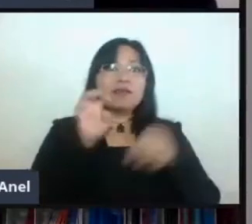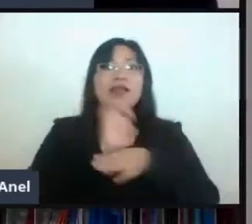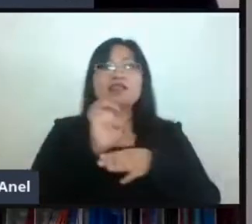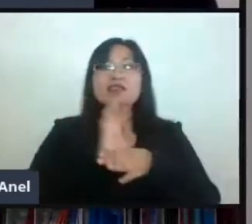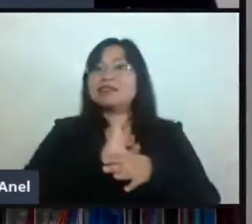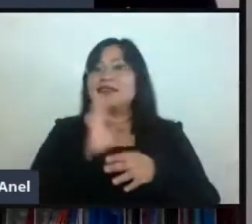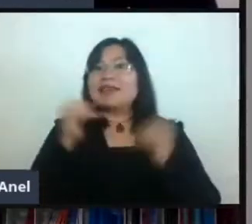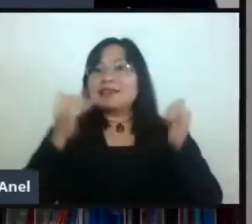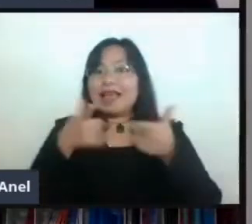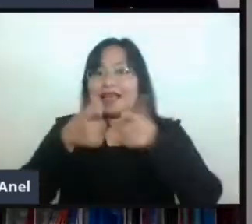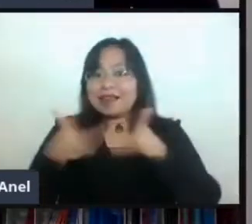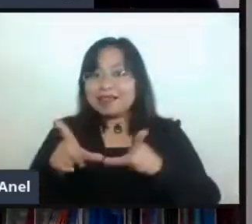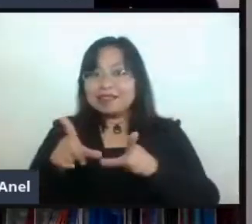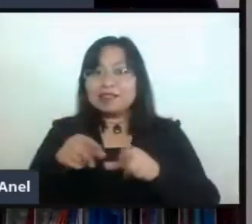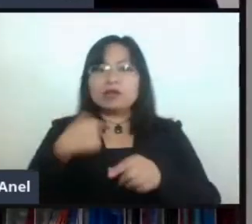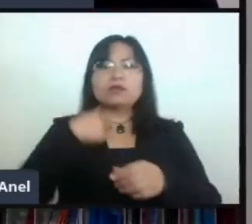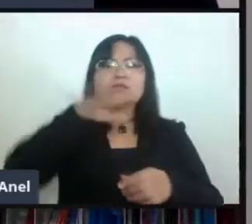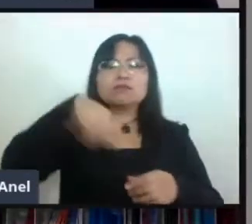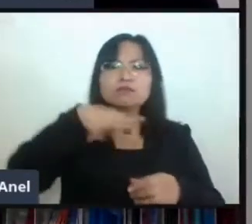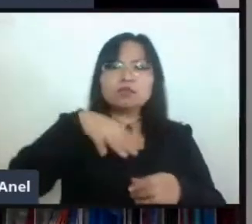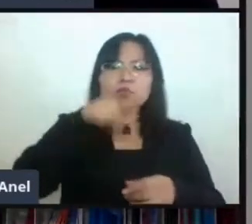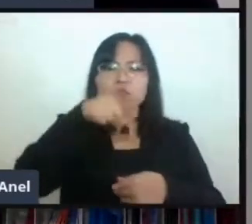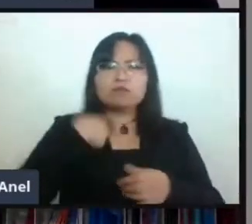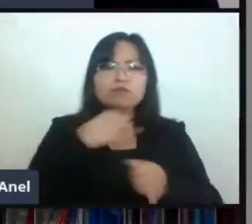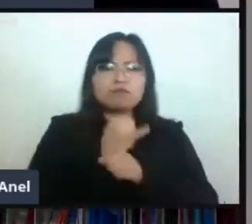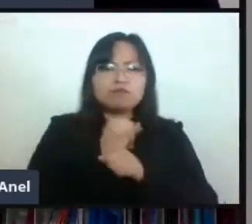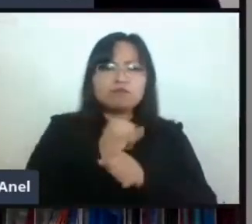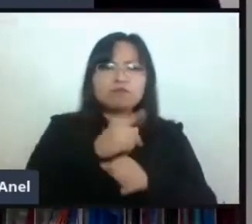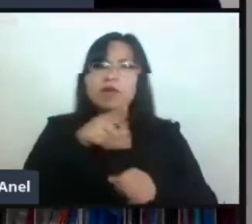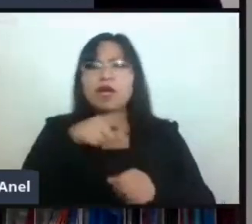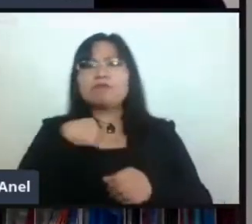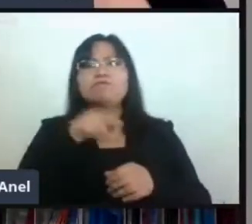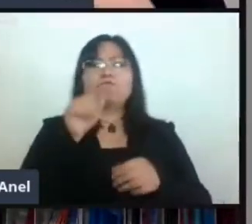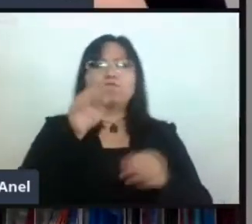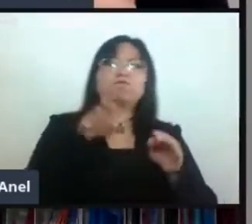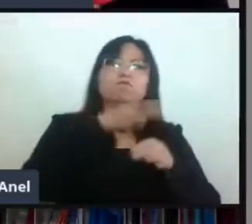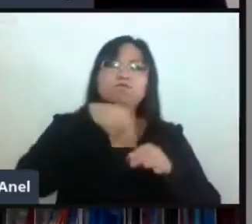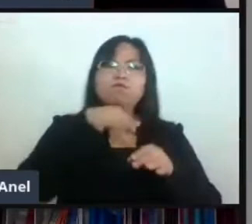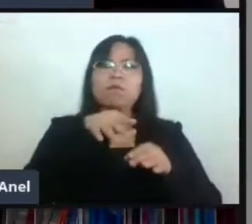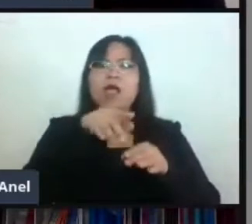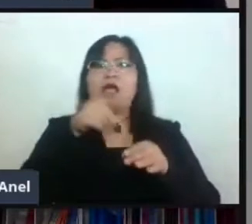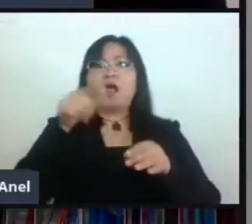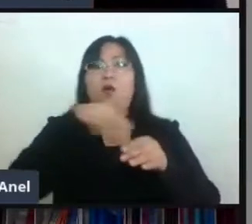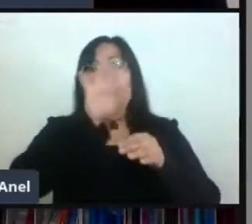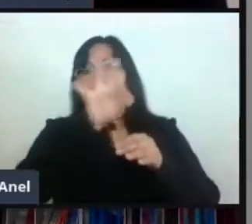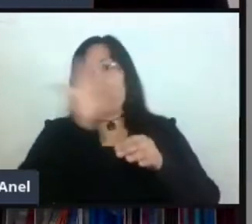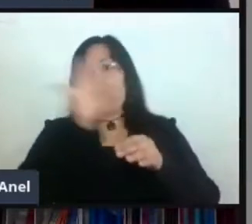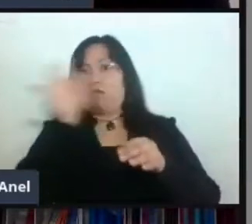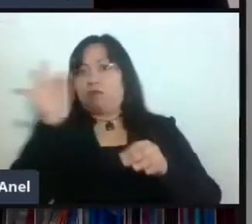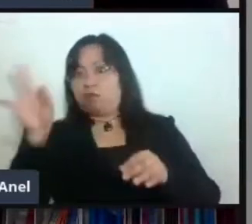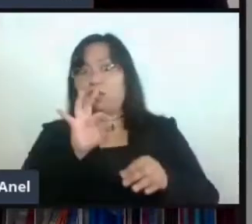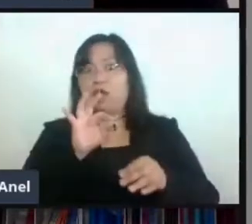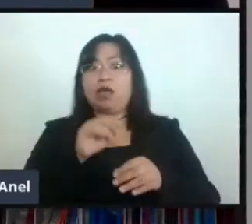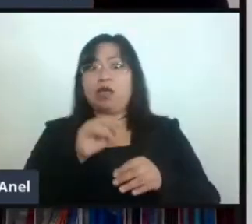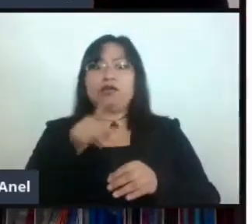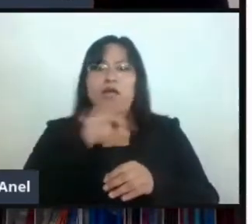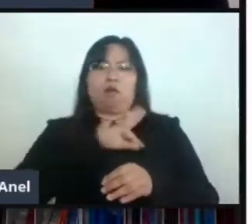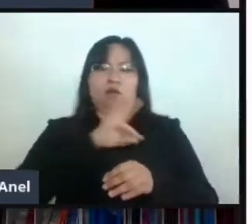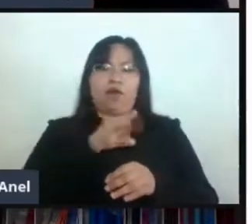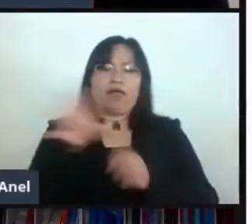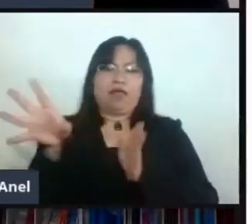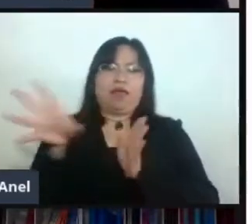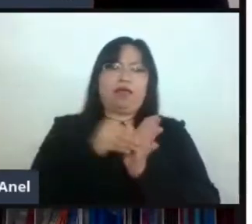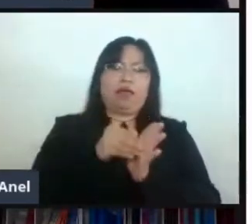Entonces la voy a localizar, la voy a localizar y está en problemas de